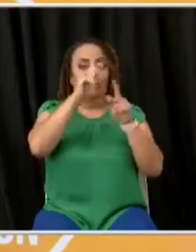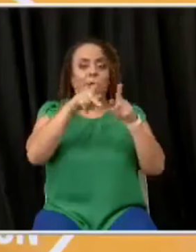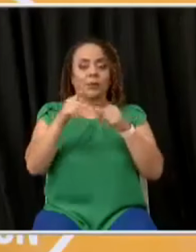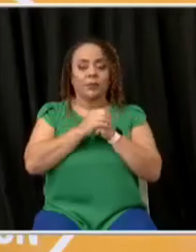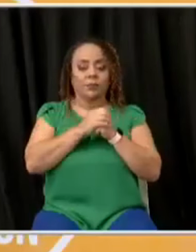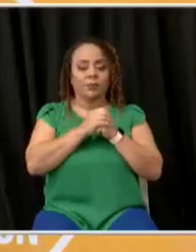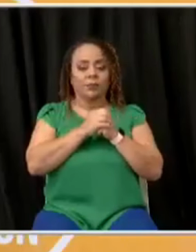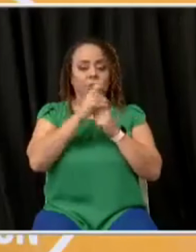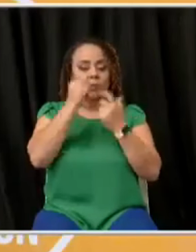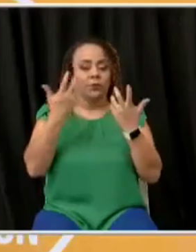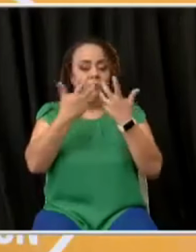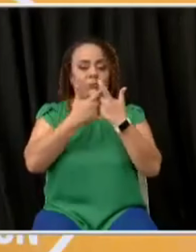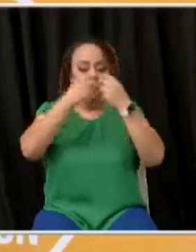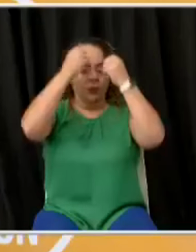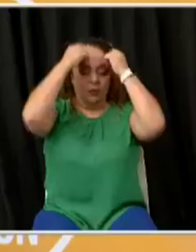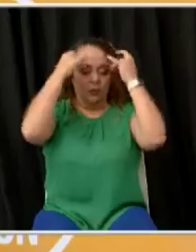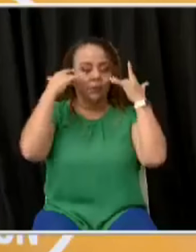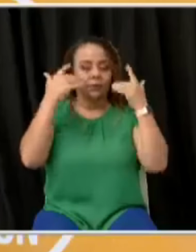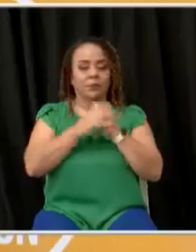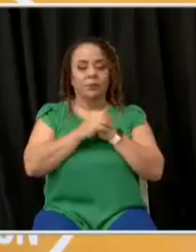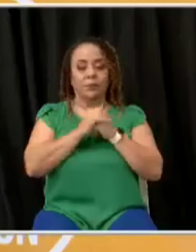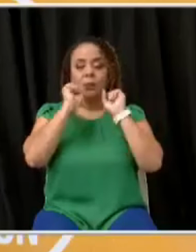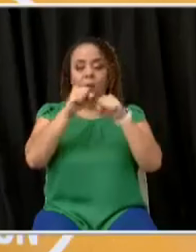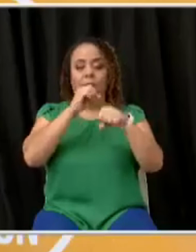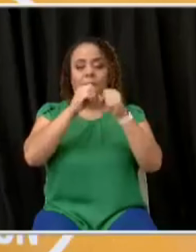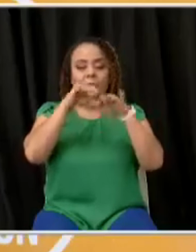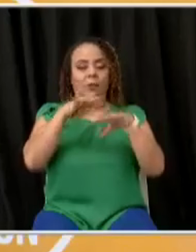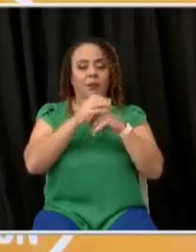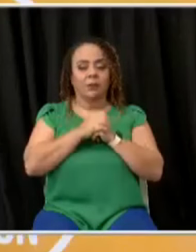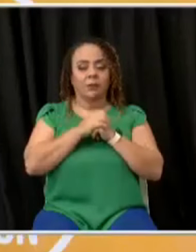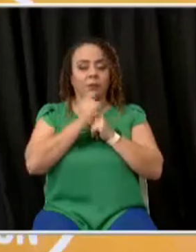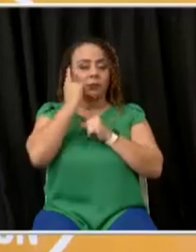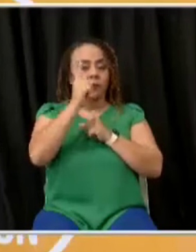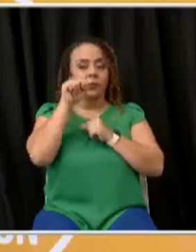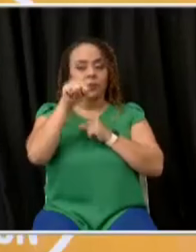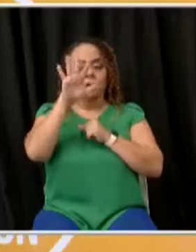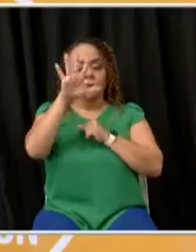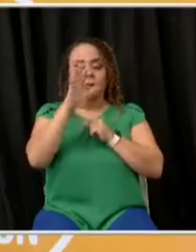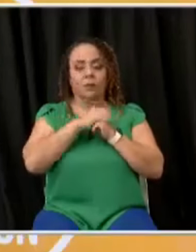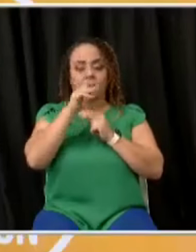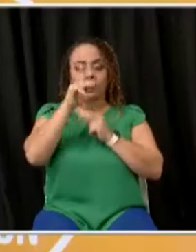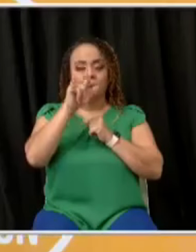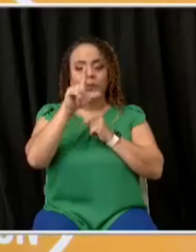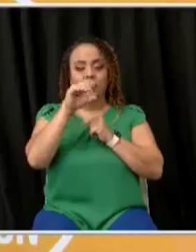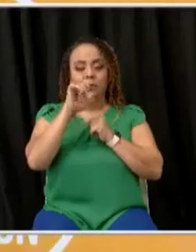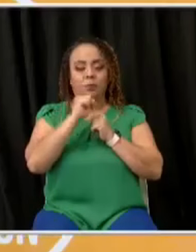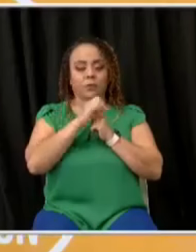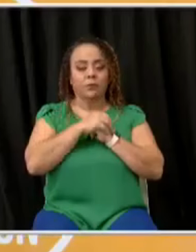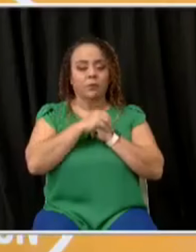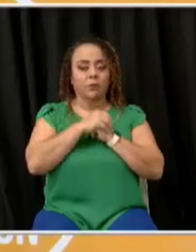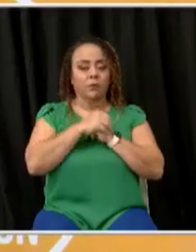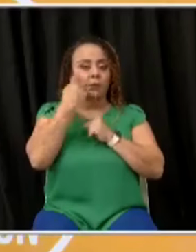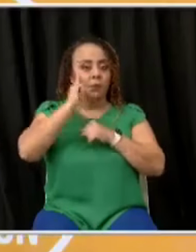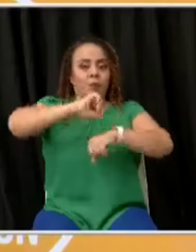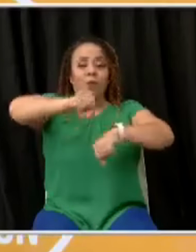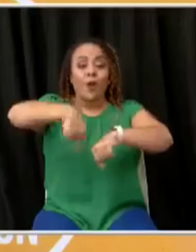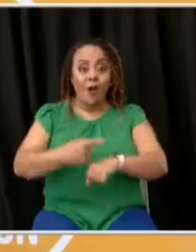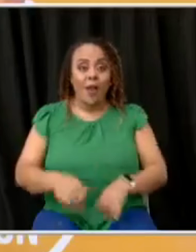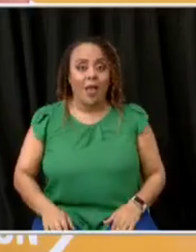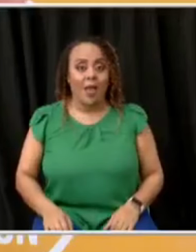no está aclimatada sudando puede perder 1.5 kilos de peso por hora.